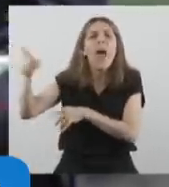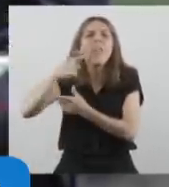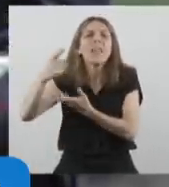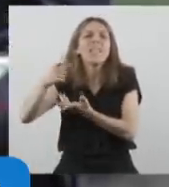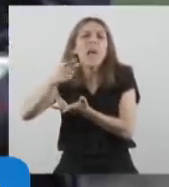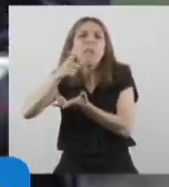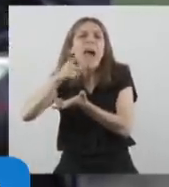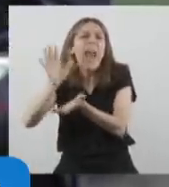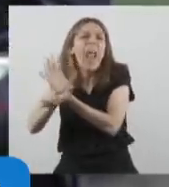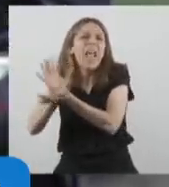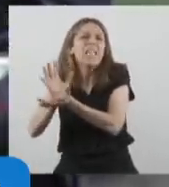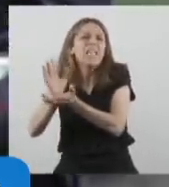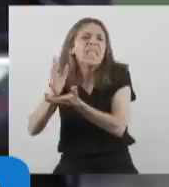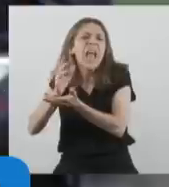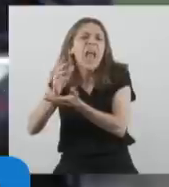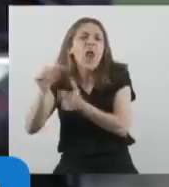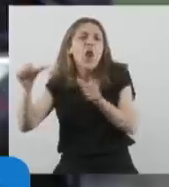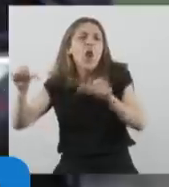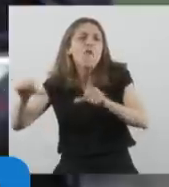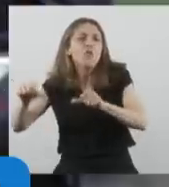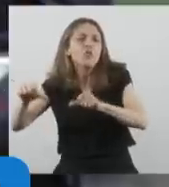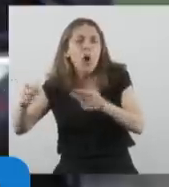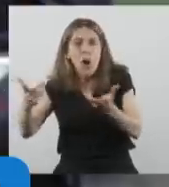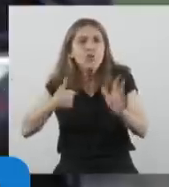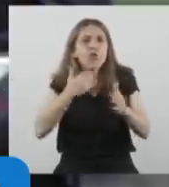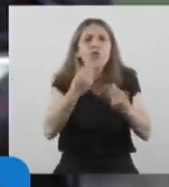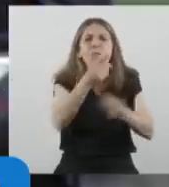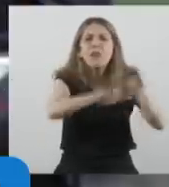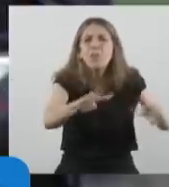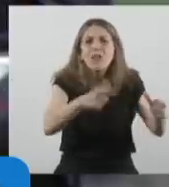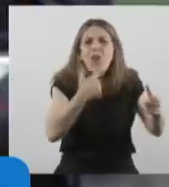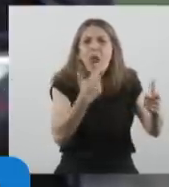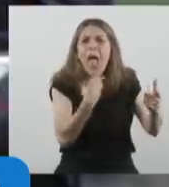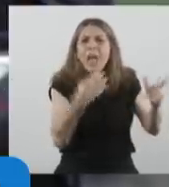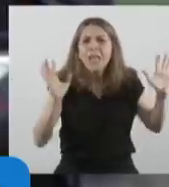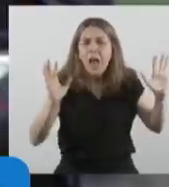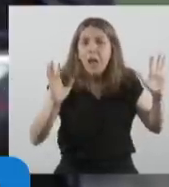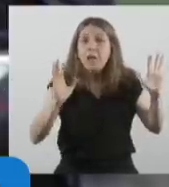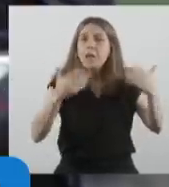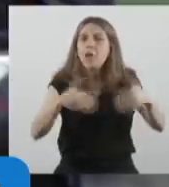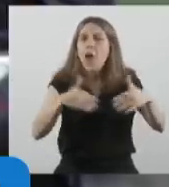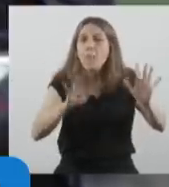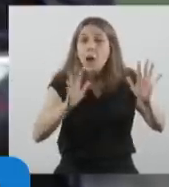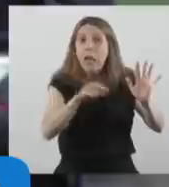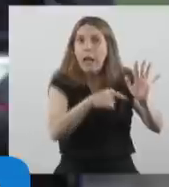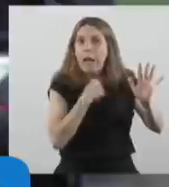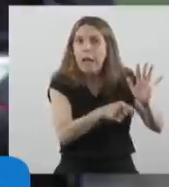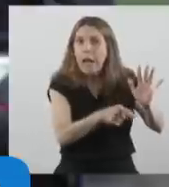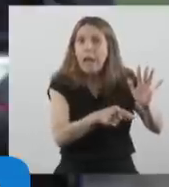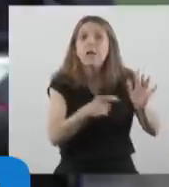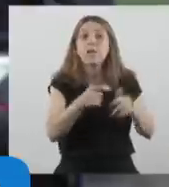yo no sé qué les ha pasado pero no importa cuando quieren hacerme claudicar